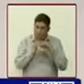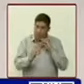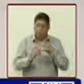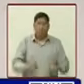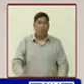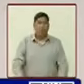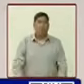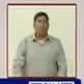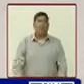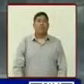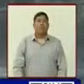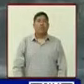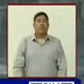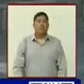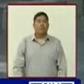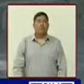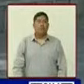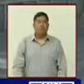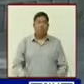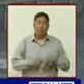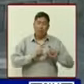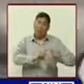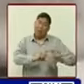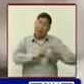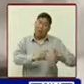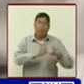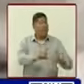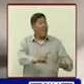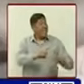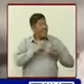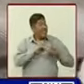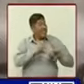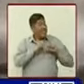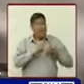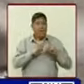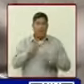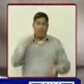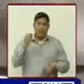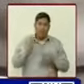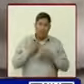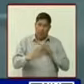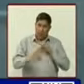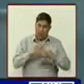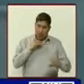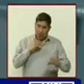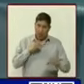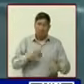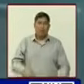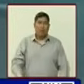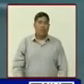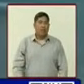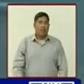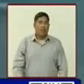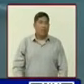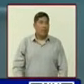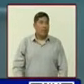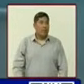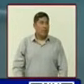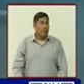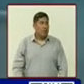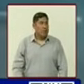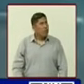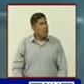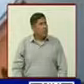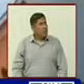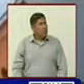misma con mensajes de amor y después le había pedido fotografías de sus partes íntimas, donde la menor accede, enviarle, porque